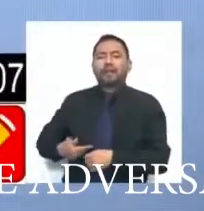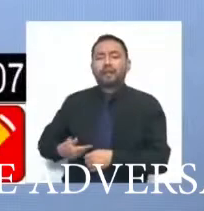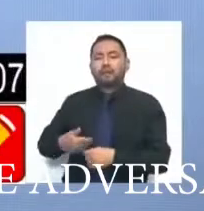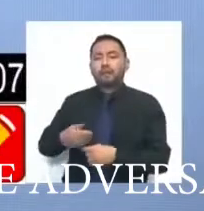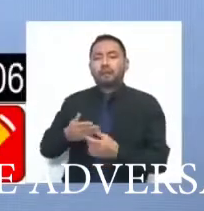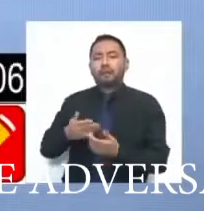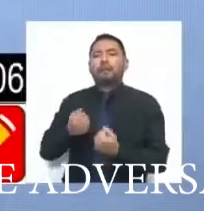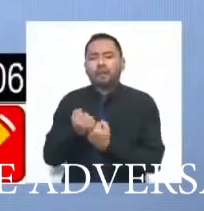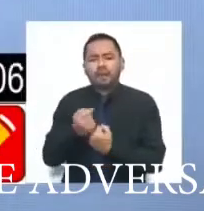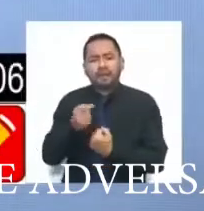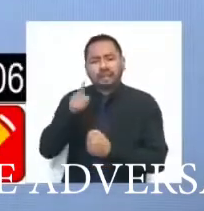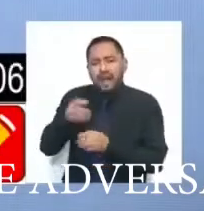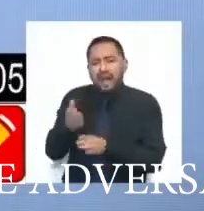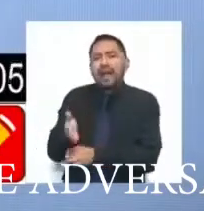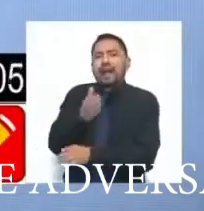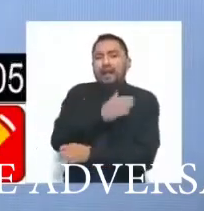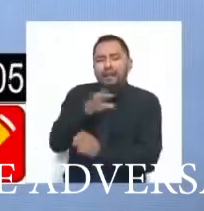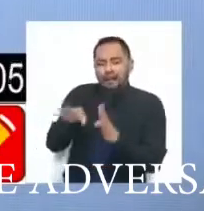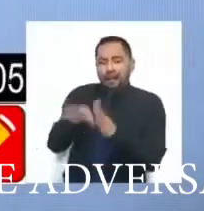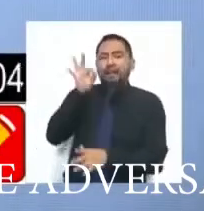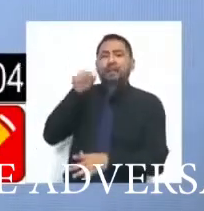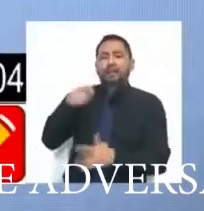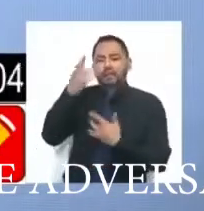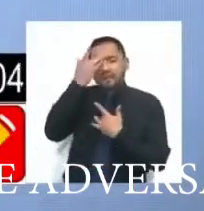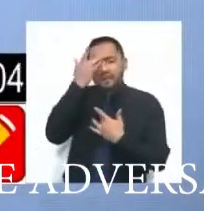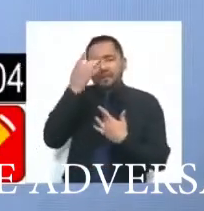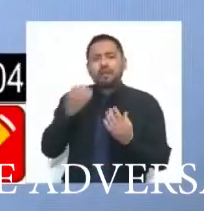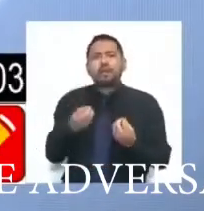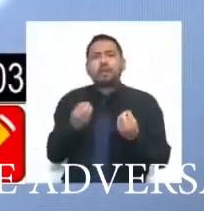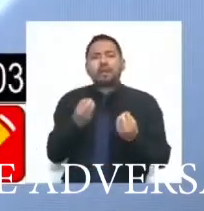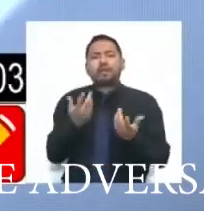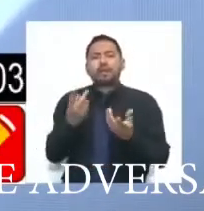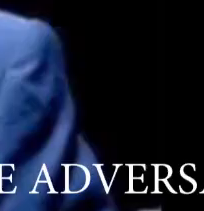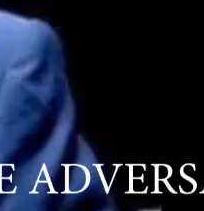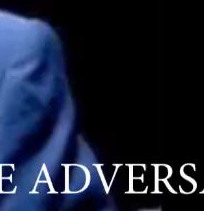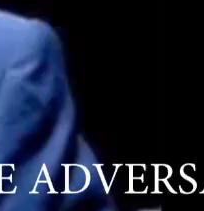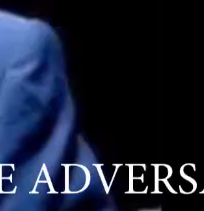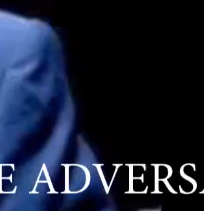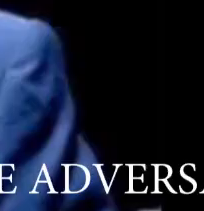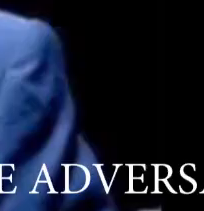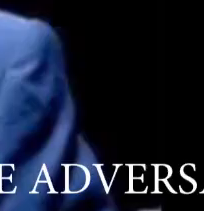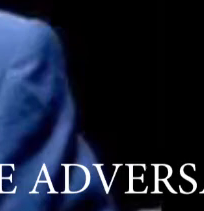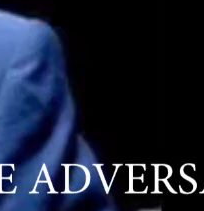un... Tiene que detectar a tiempo la enfermedad. ¿Por qué no un resonador magnético?